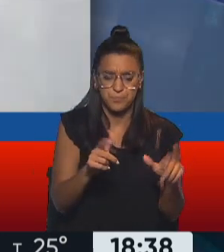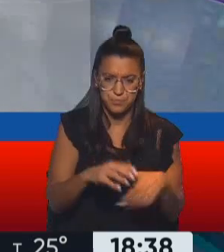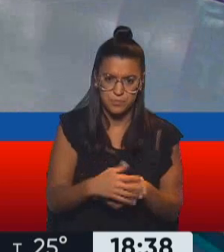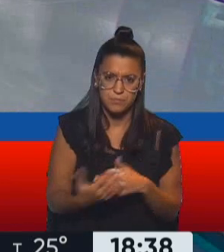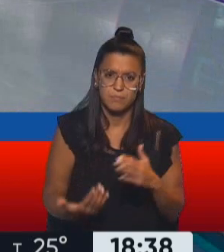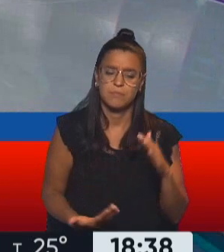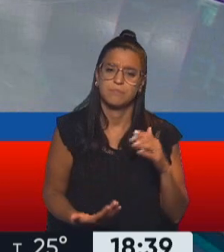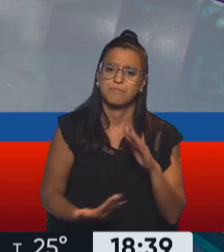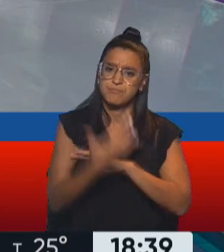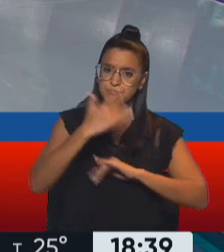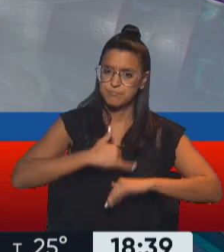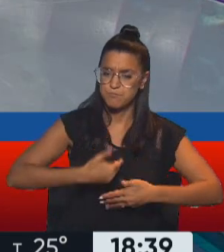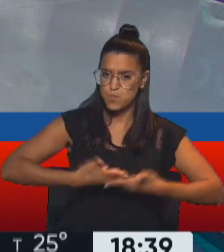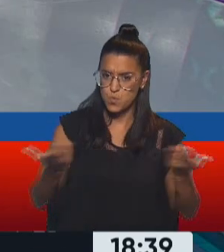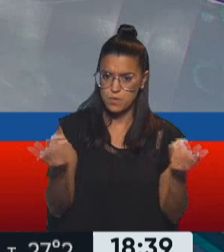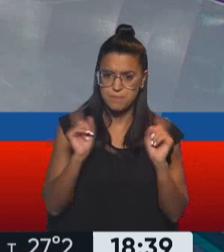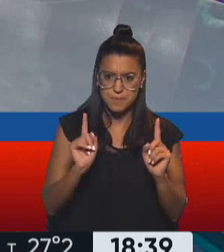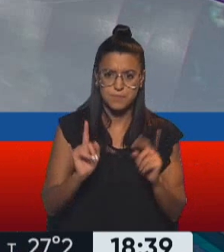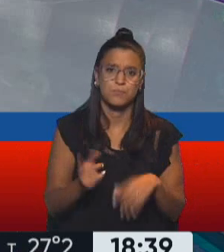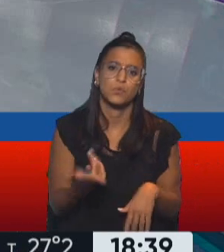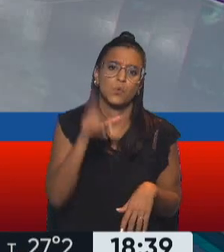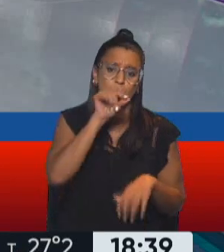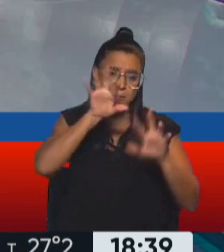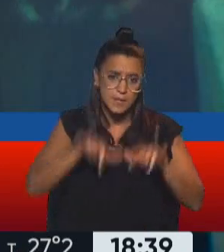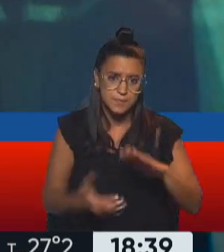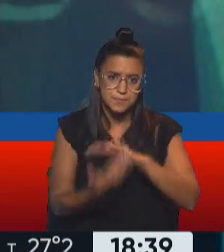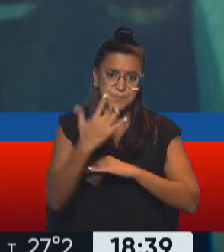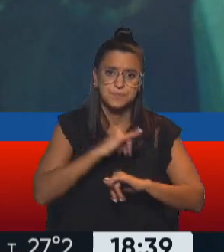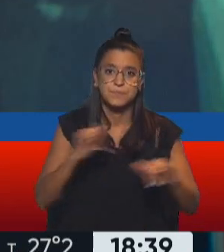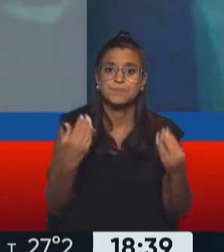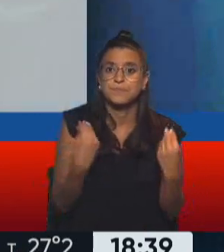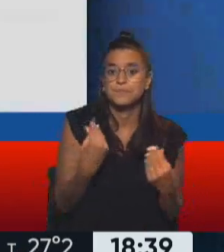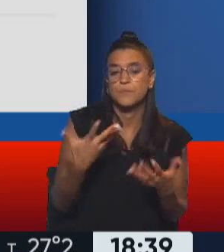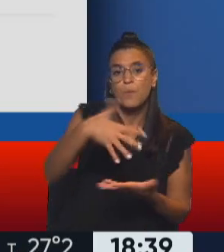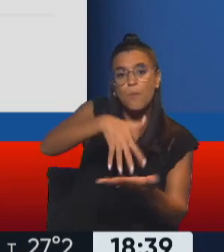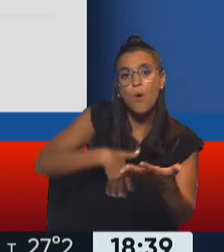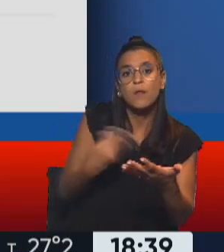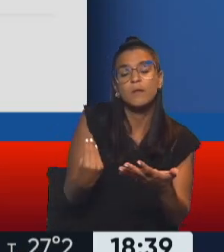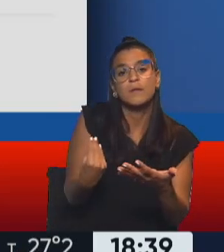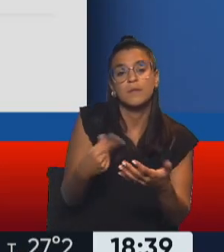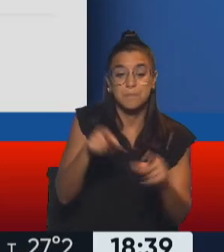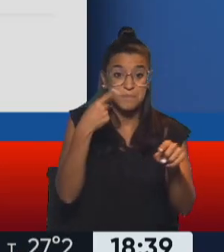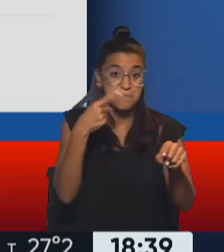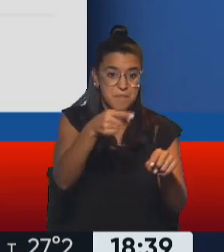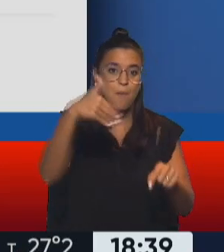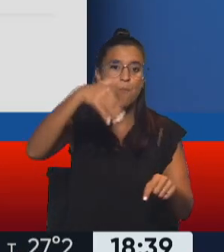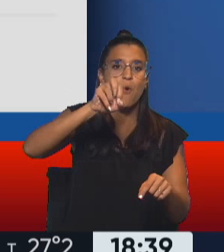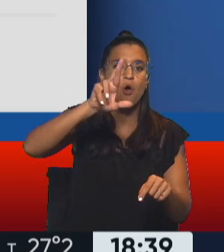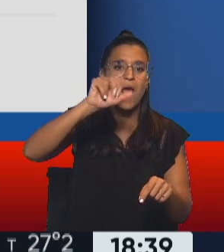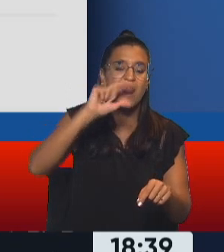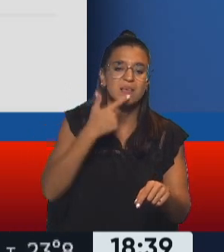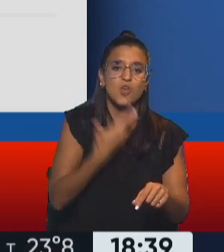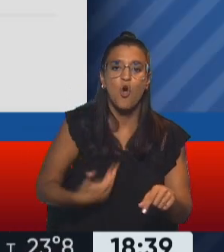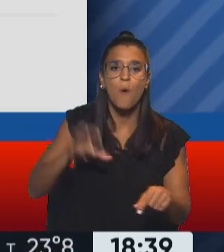manifestaciones públicas que hicieron esos dirigentes vía Twitter, porque apareció lo que no aparece en el comunicado, que es ahí vemos, mira, Gerardo Morales, gobernador